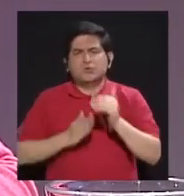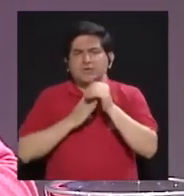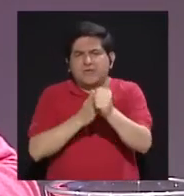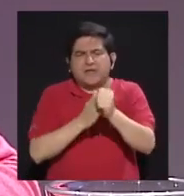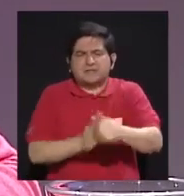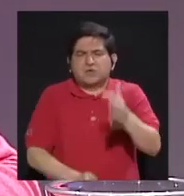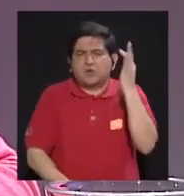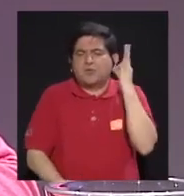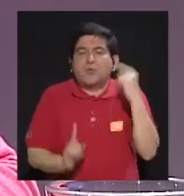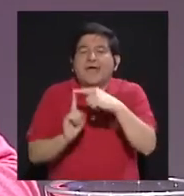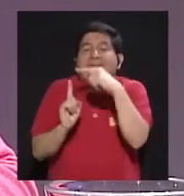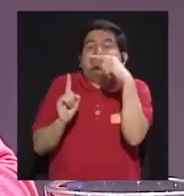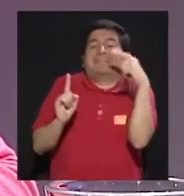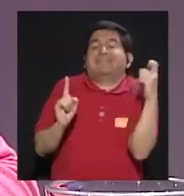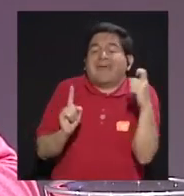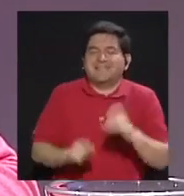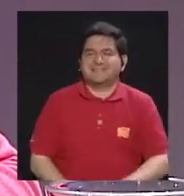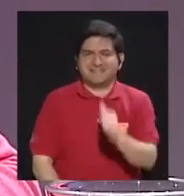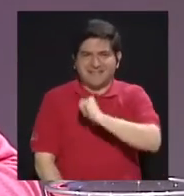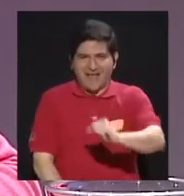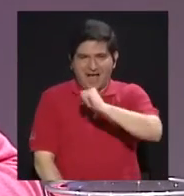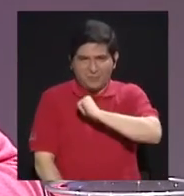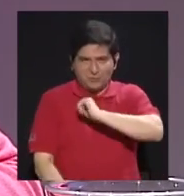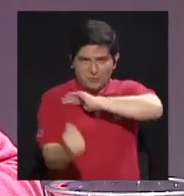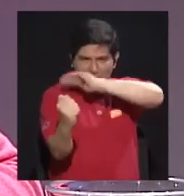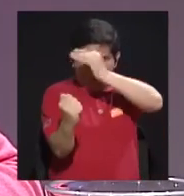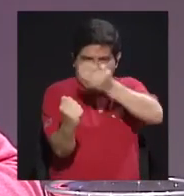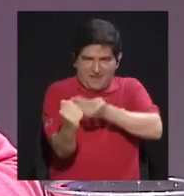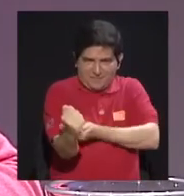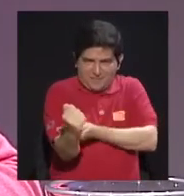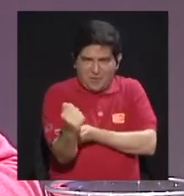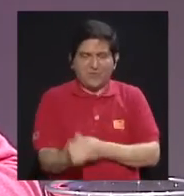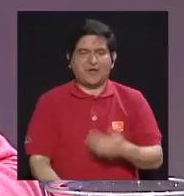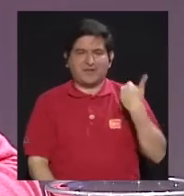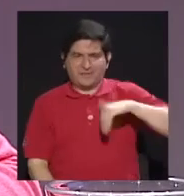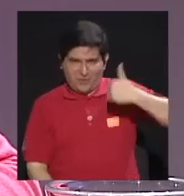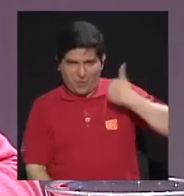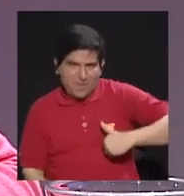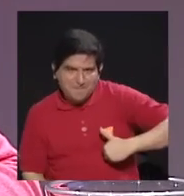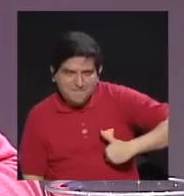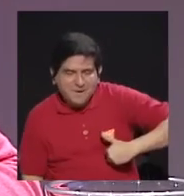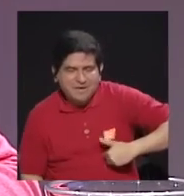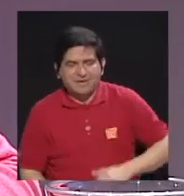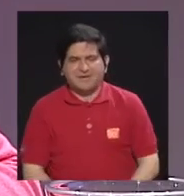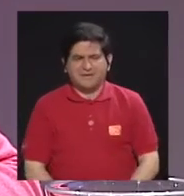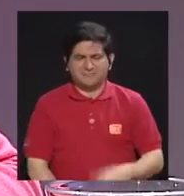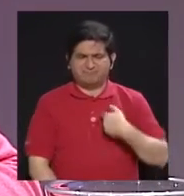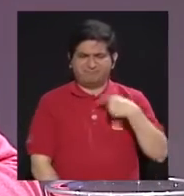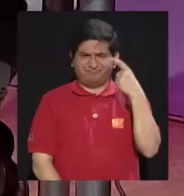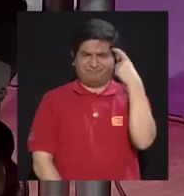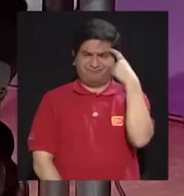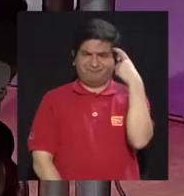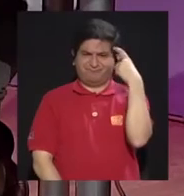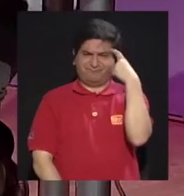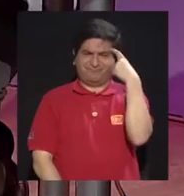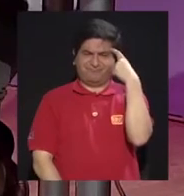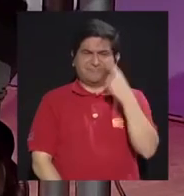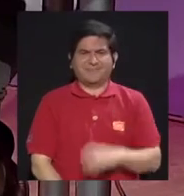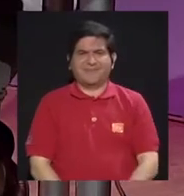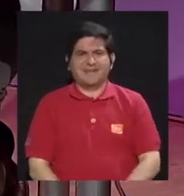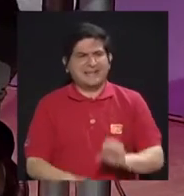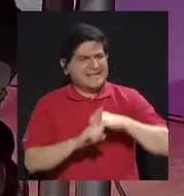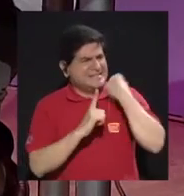a partir de la autoridad y del poder de un hombre. Y eso pienso yo que